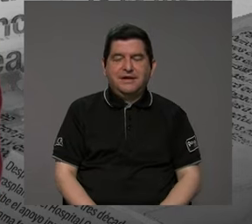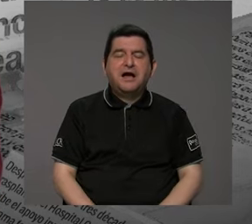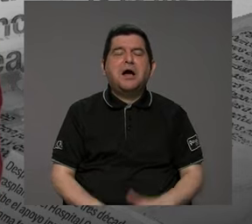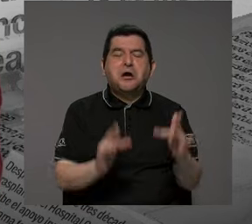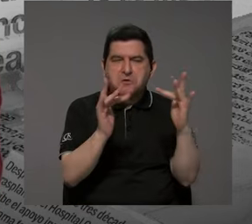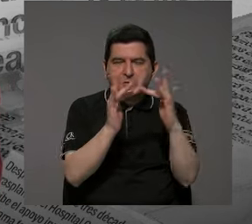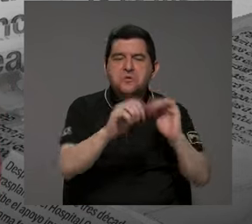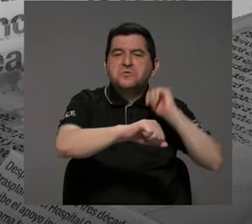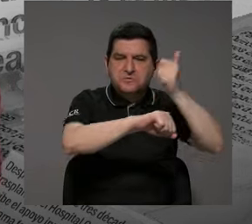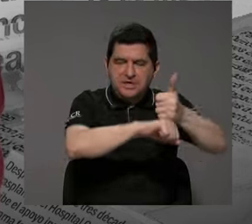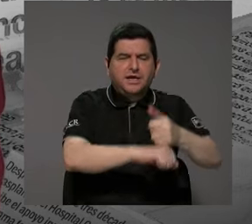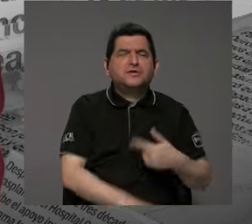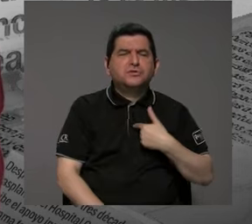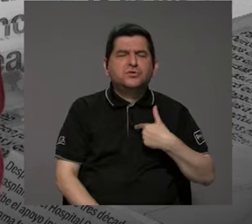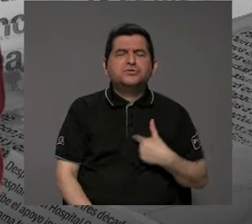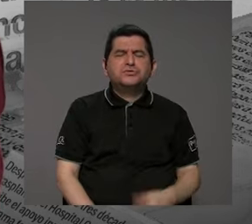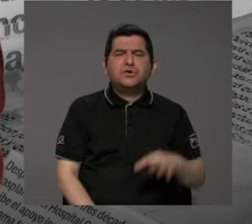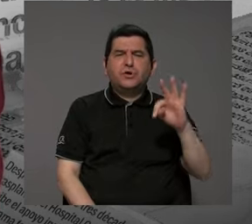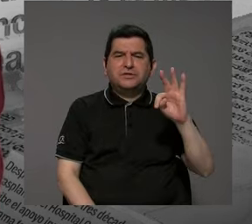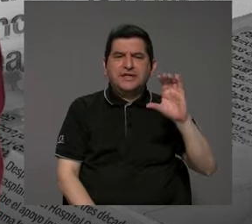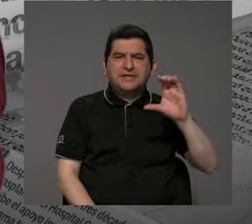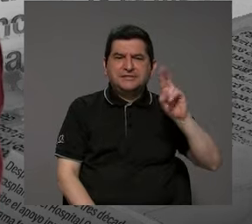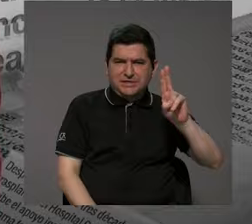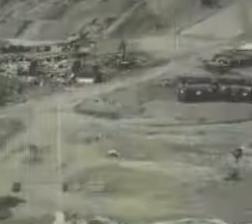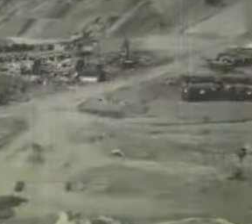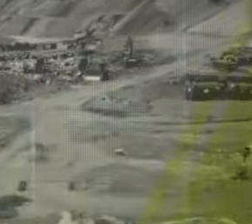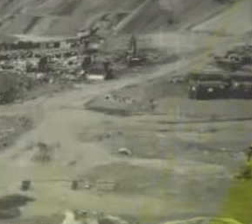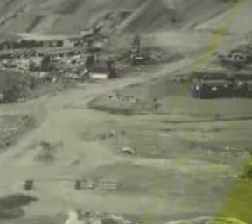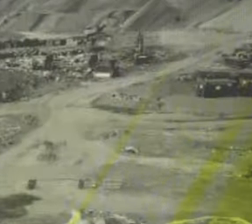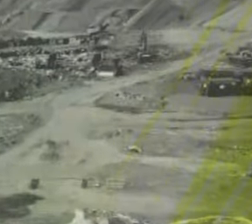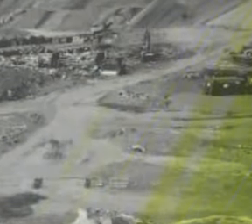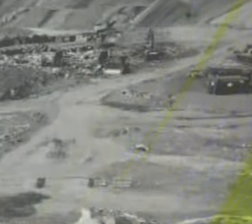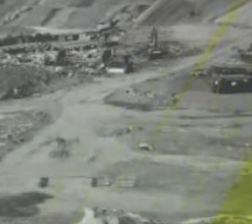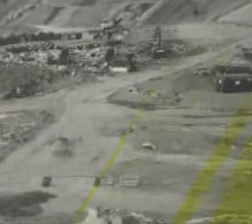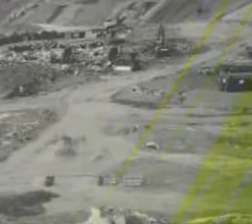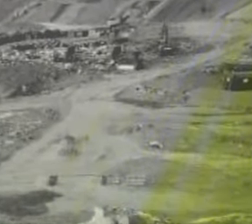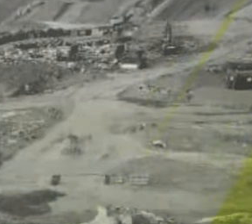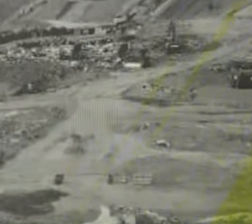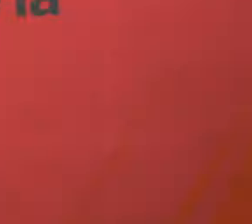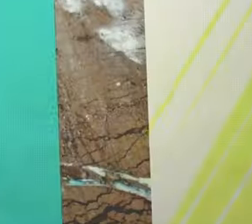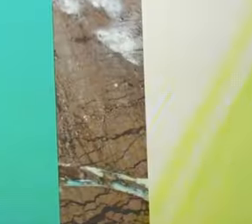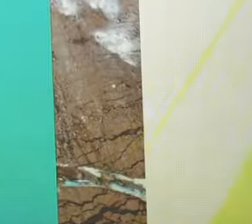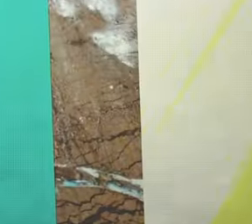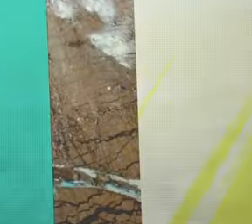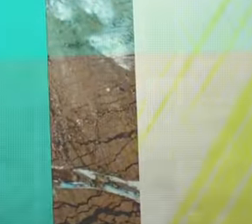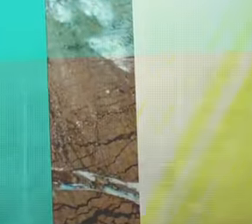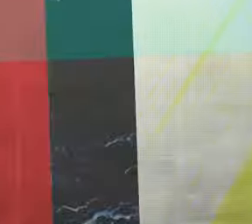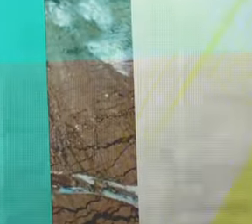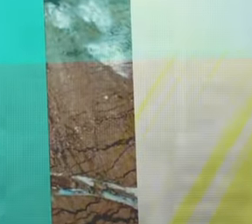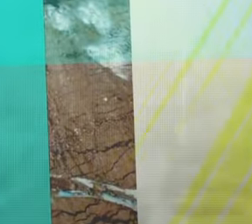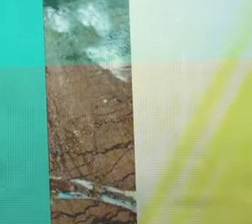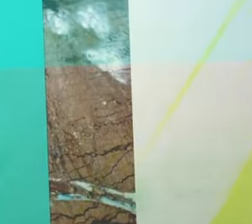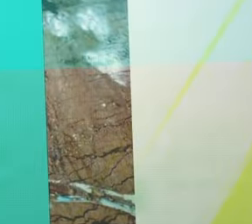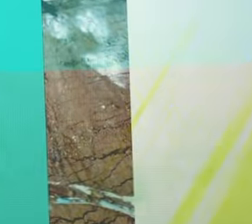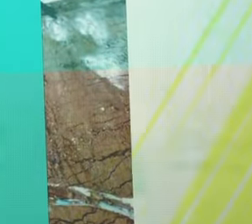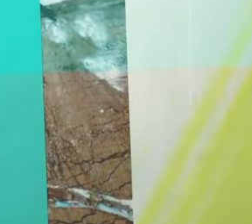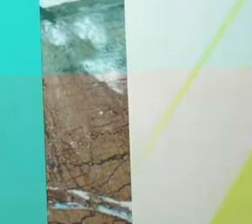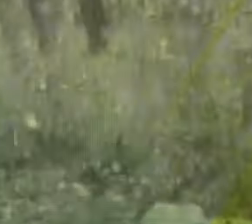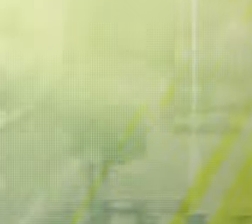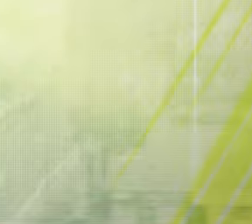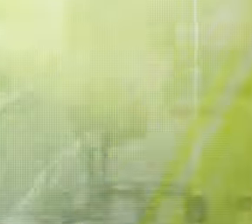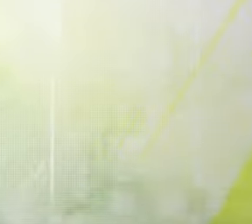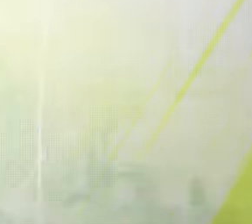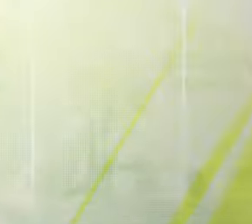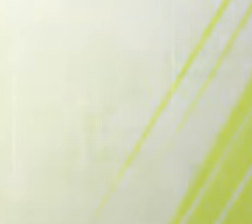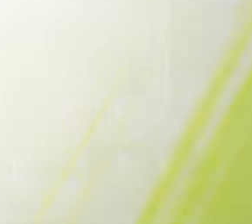con Katia y ahí le conté yo coordin un tcu y estamos trabajando en la comunidad de la Capi que está justo a la par y entonces inmediatamente empezamos a